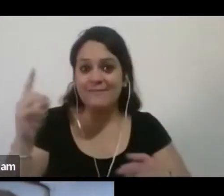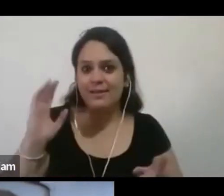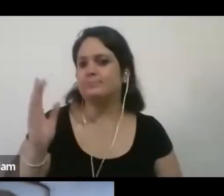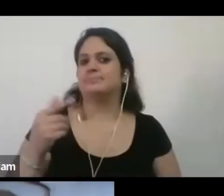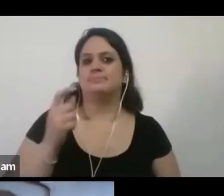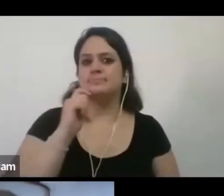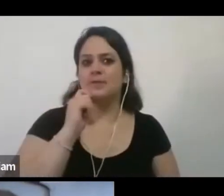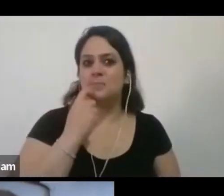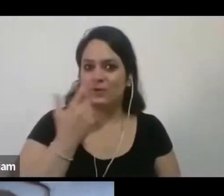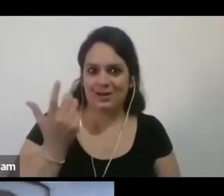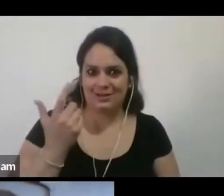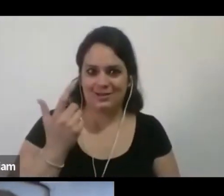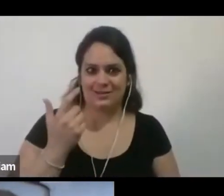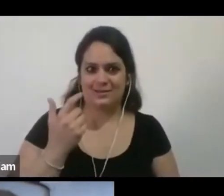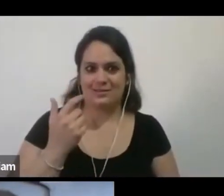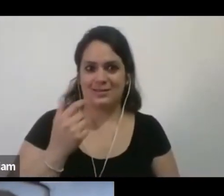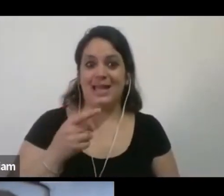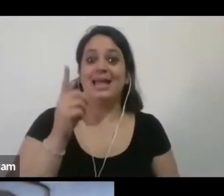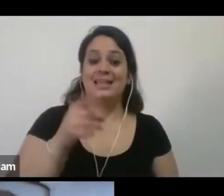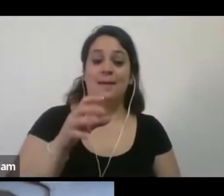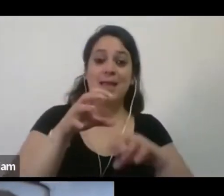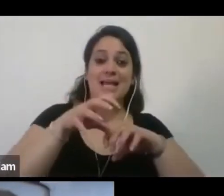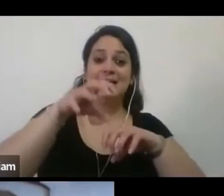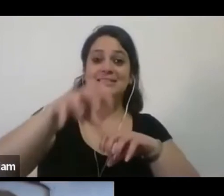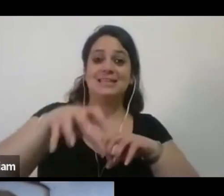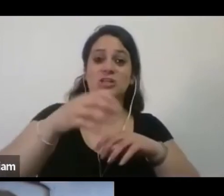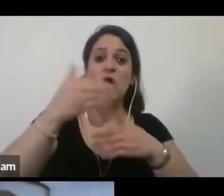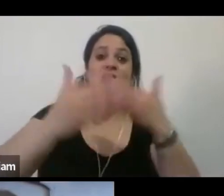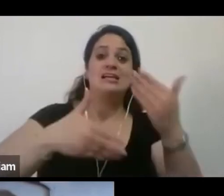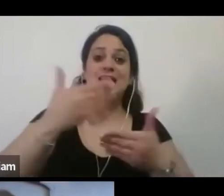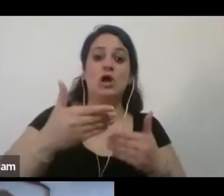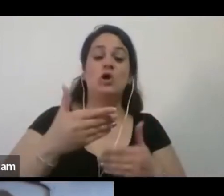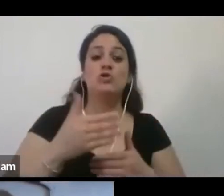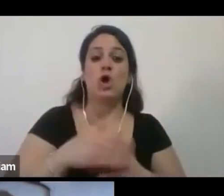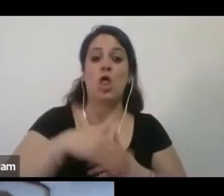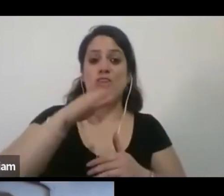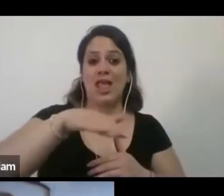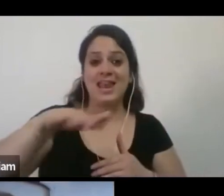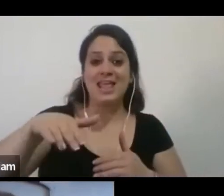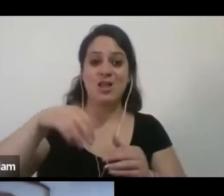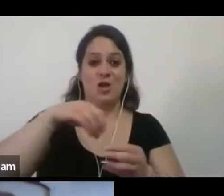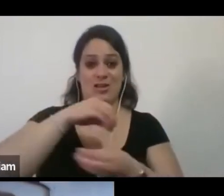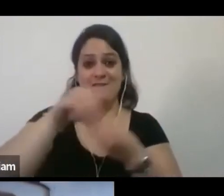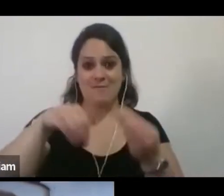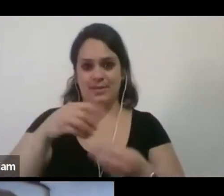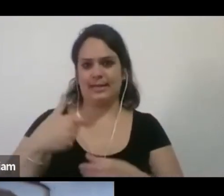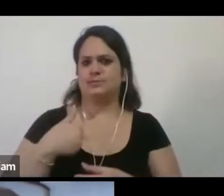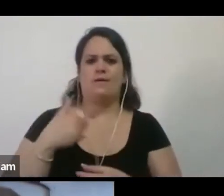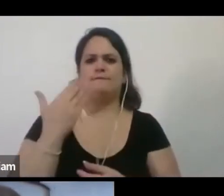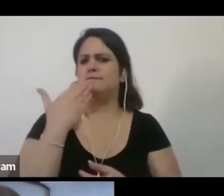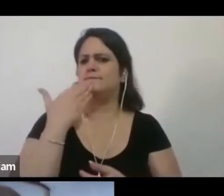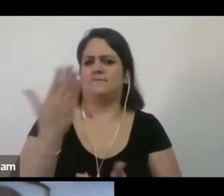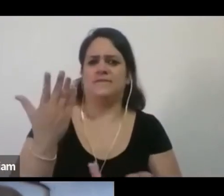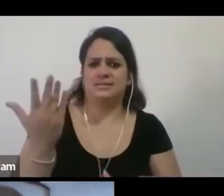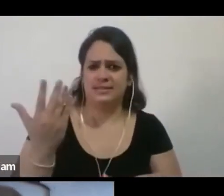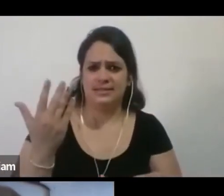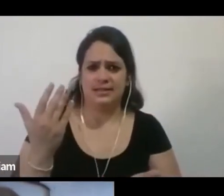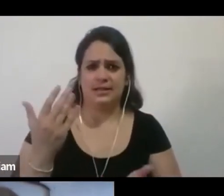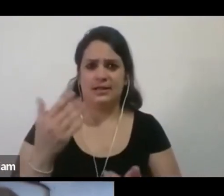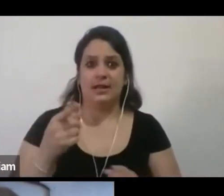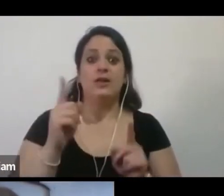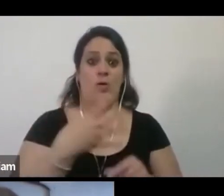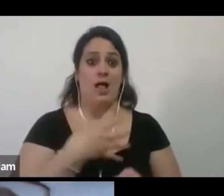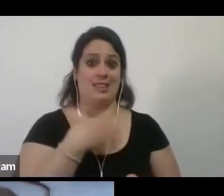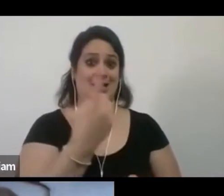y el reconocimiento a los centros de desarrollo, desde ya estoy yo agradecida, como está agradecida la Dirección